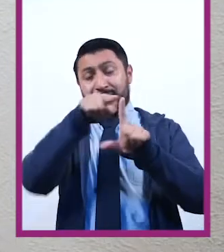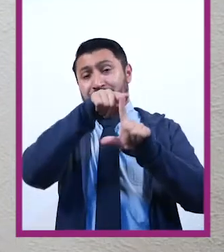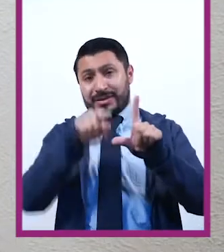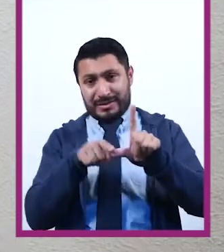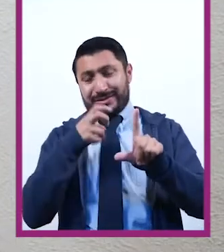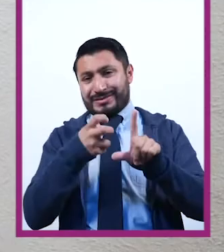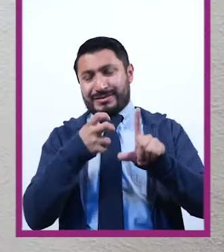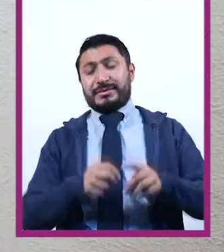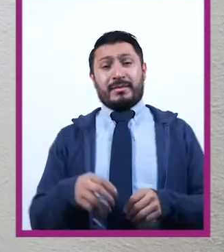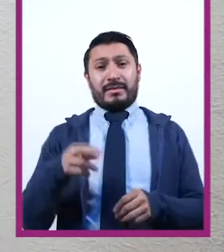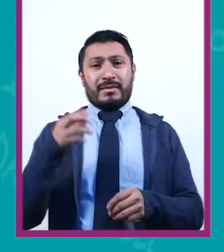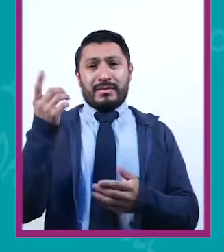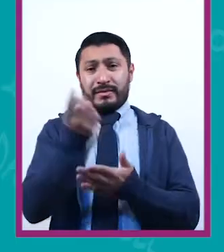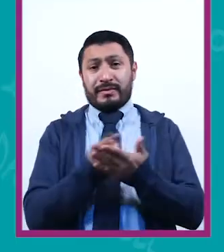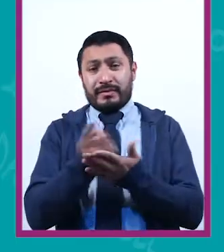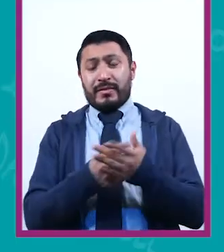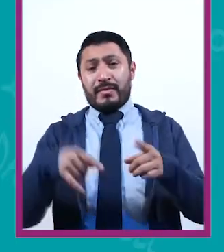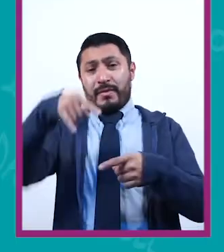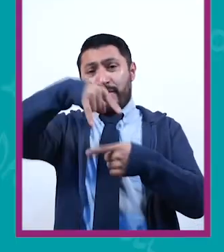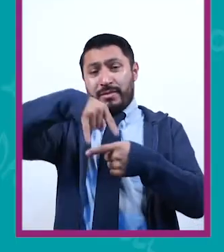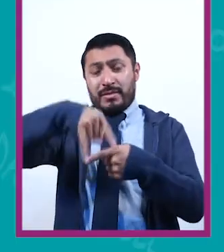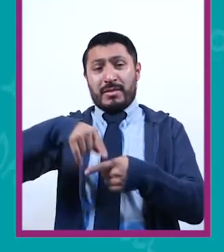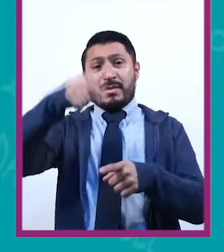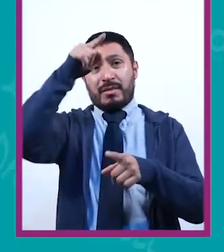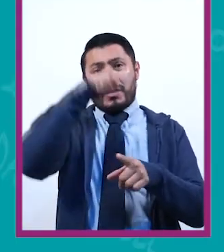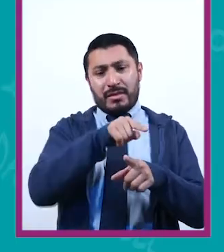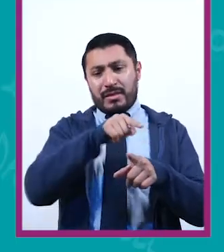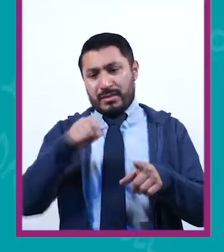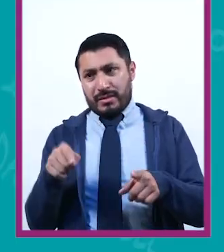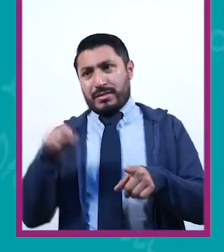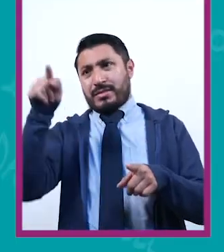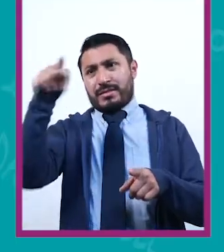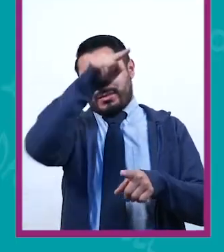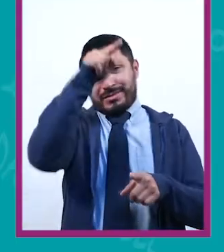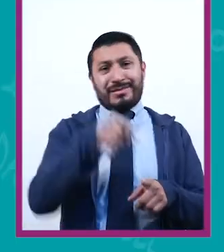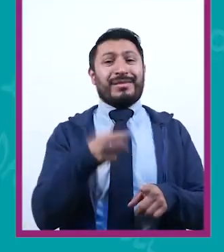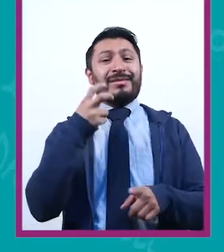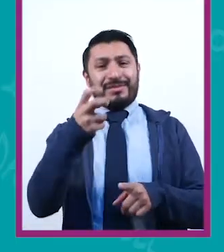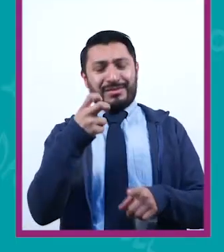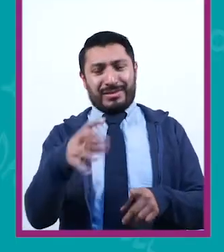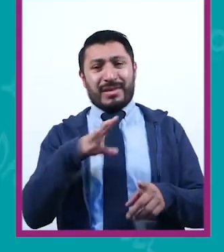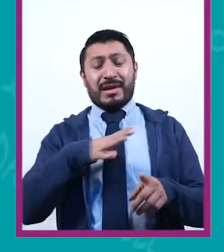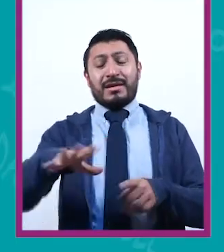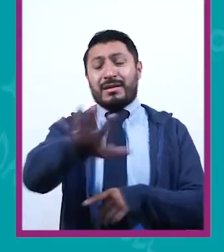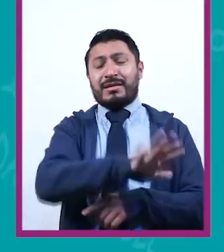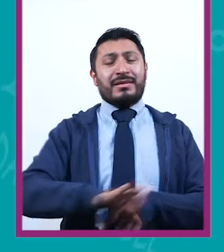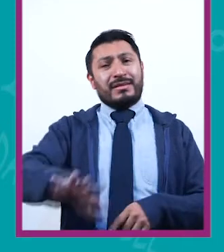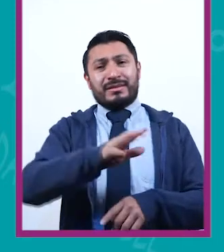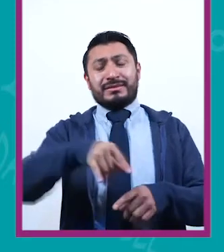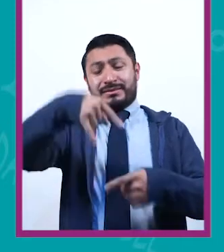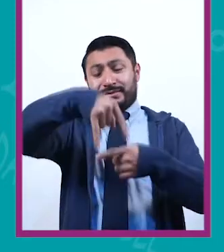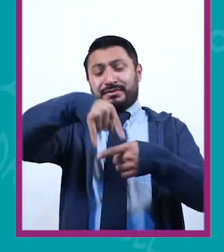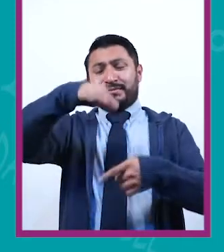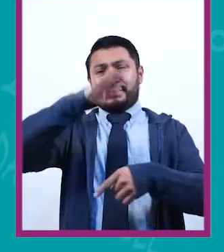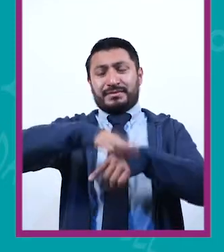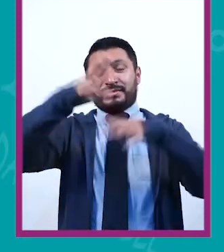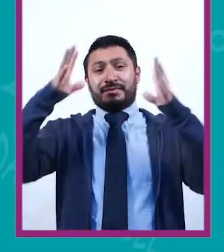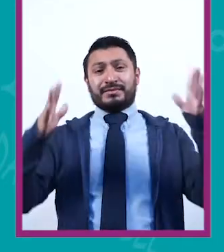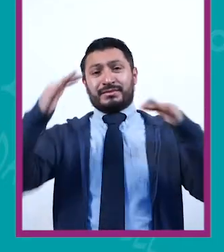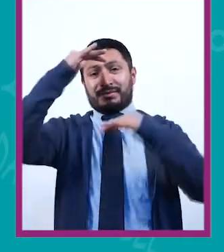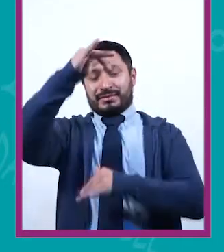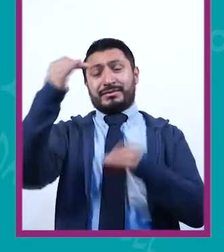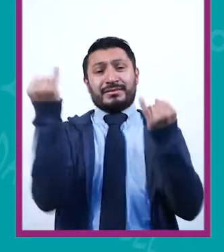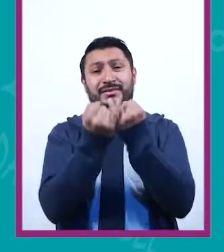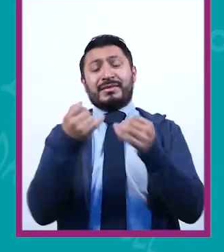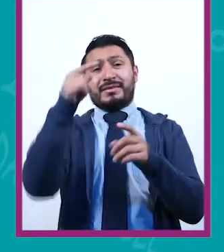recto uno de sus ángulos. Observó que al dibujar cuadrados a partir de cada uno de los lados de un triángulo rectángulo, la